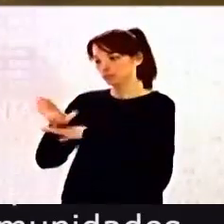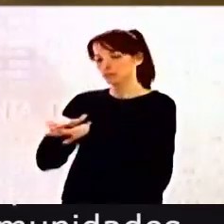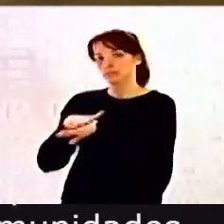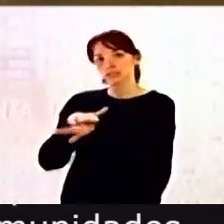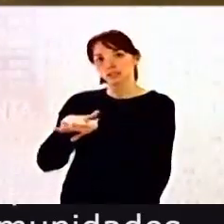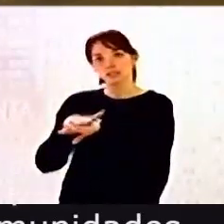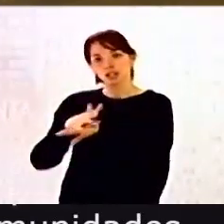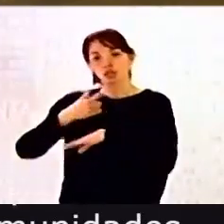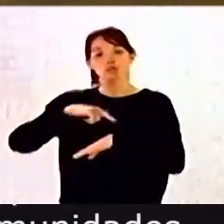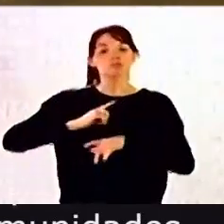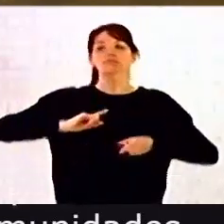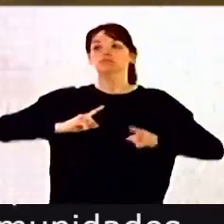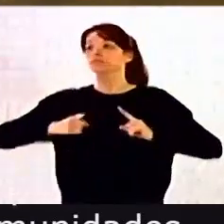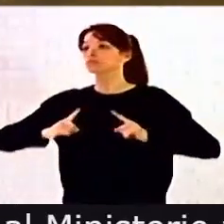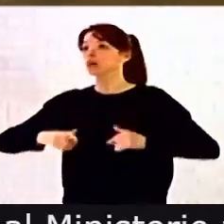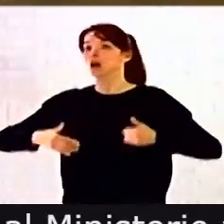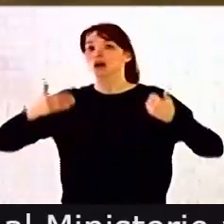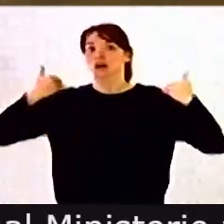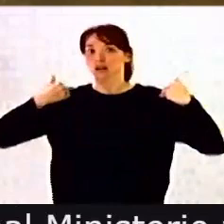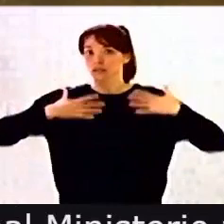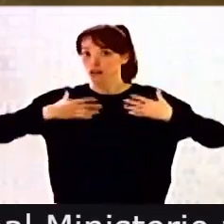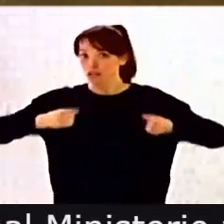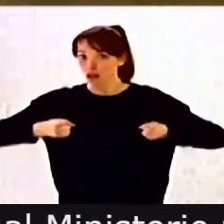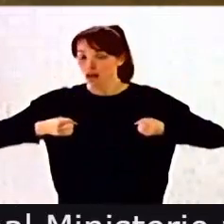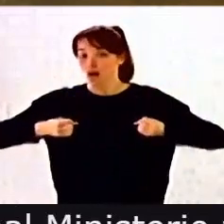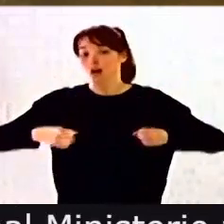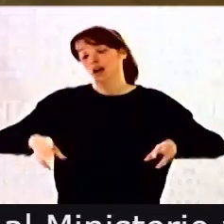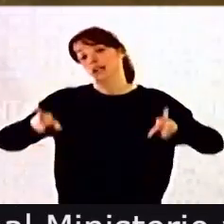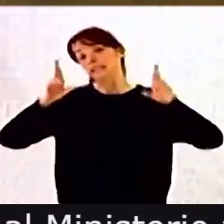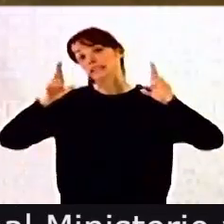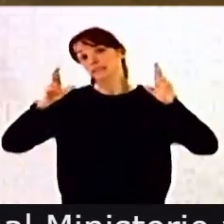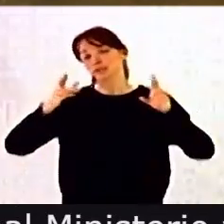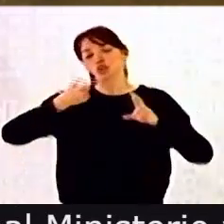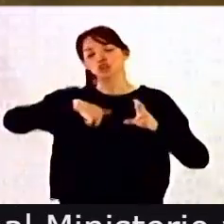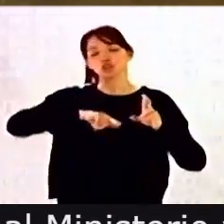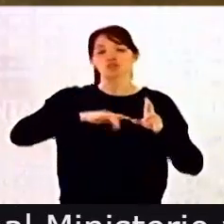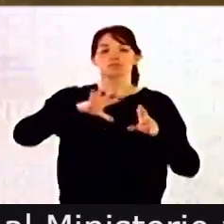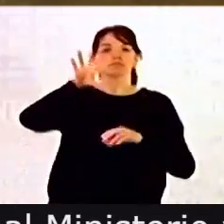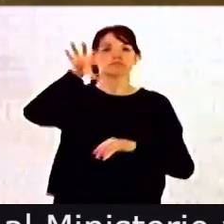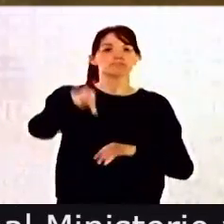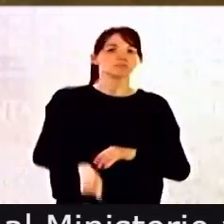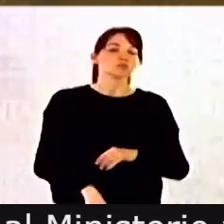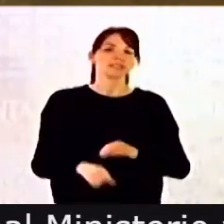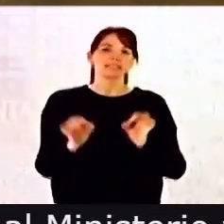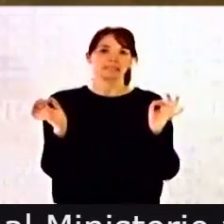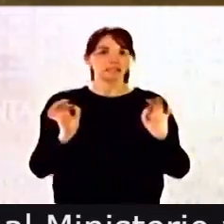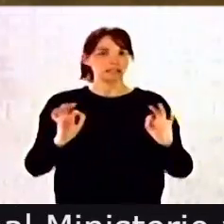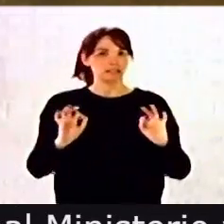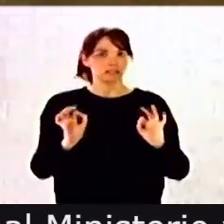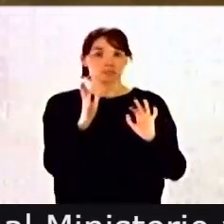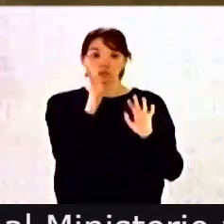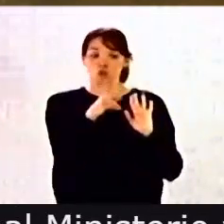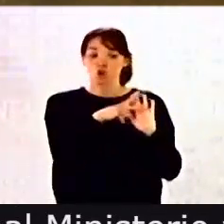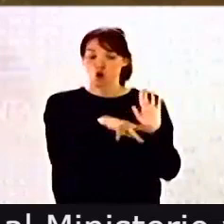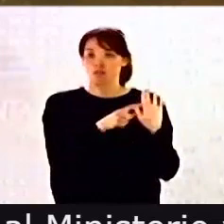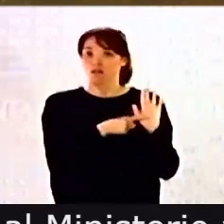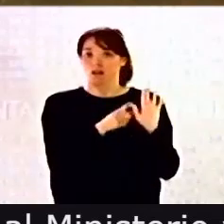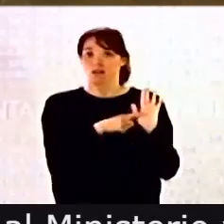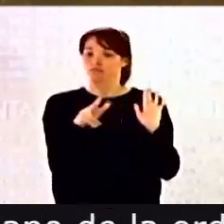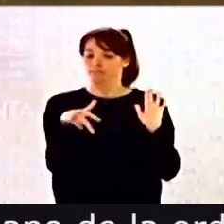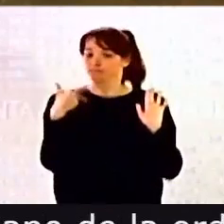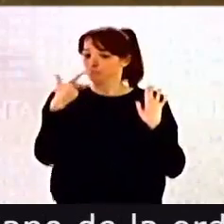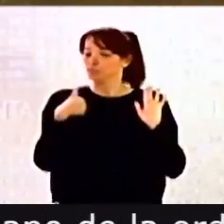autoridad sanitaria, espero no tener que echar mano de la intervención, de la orden que permite la